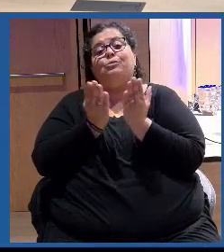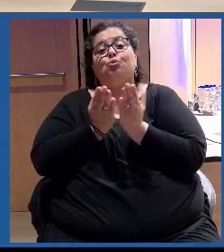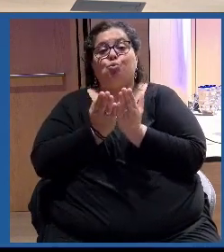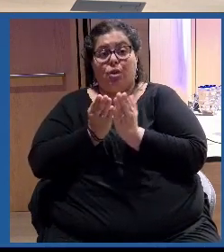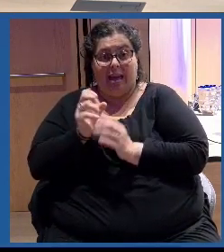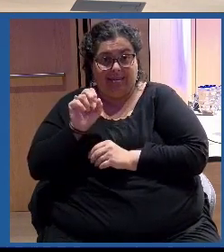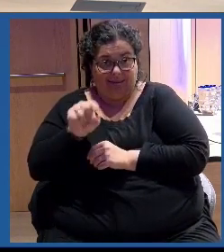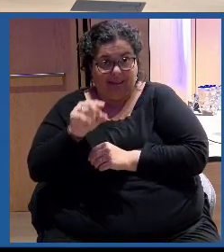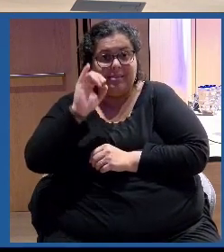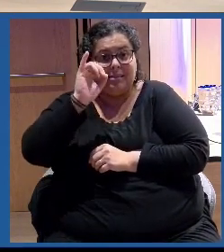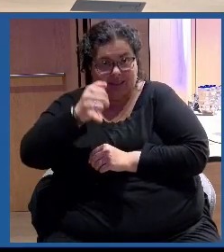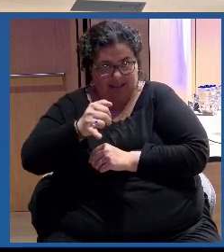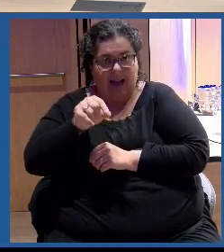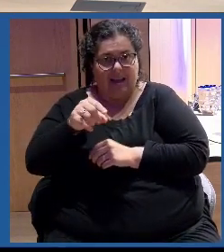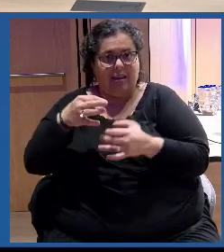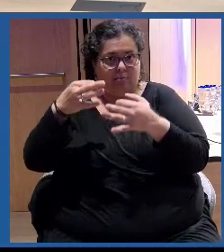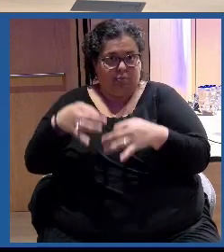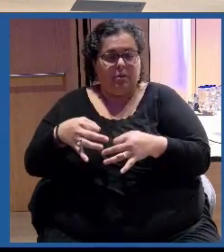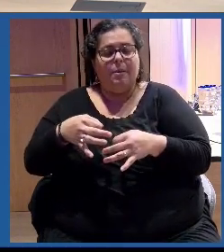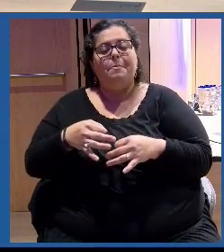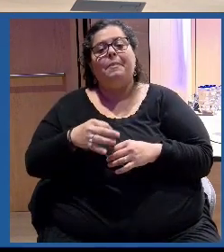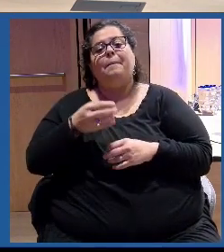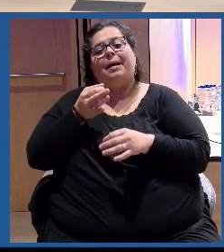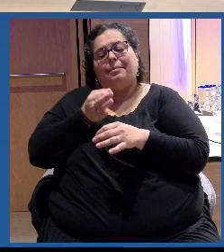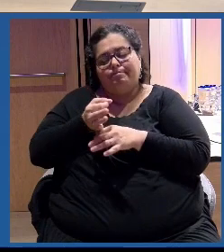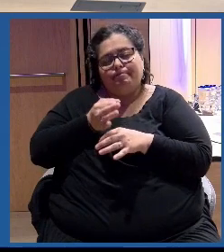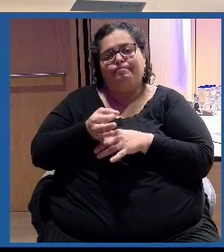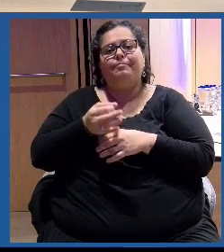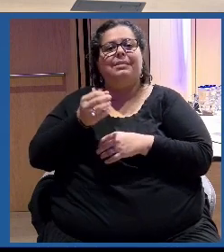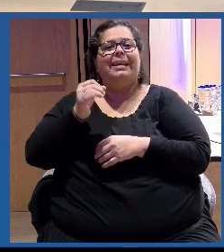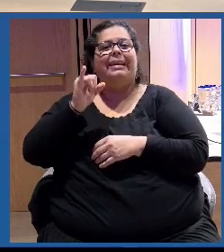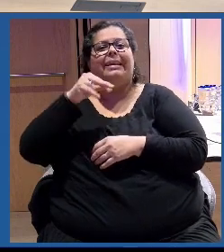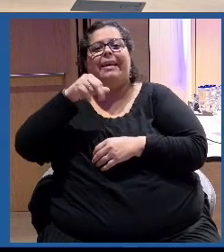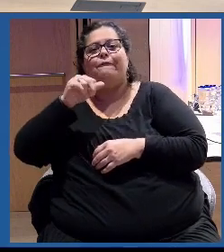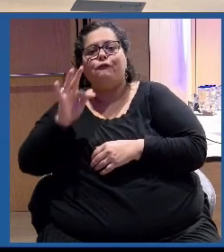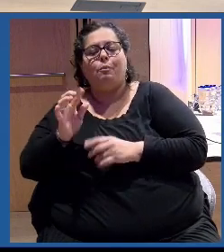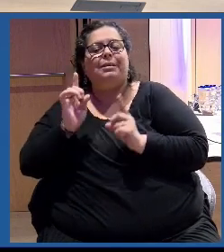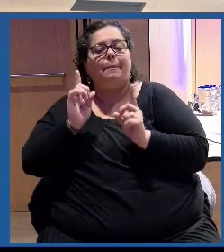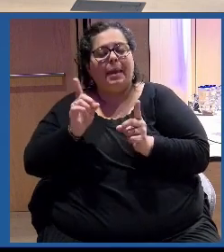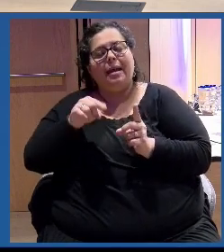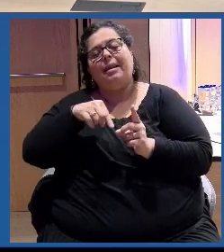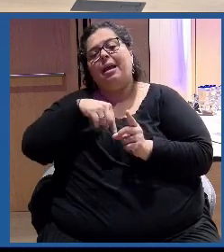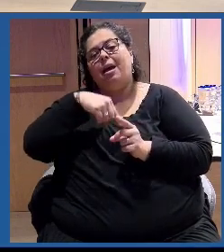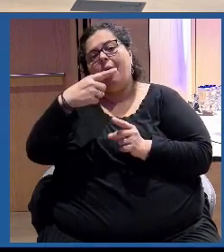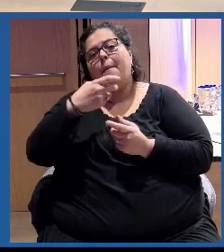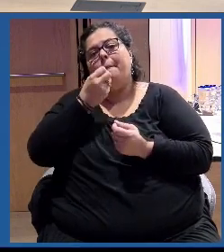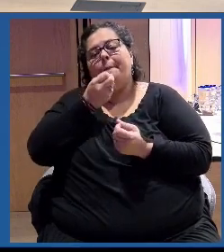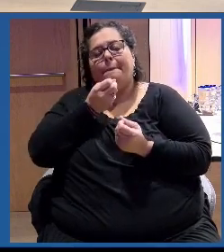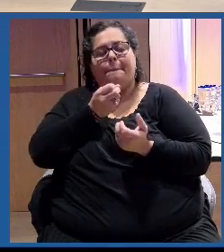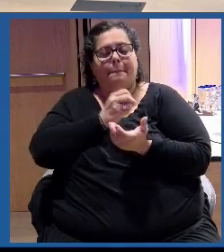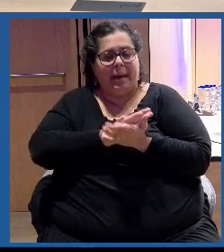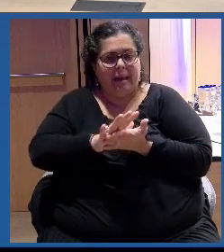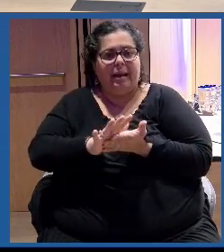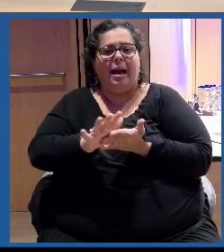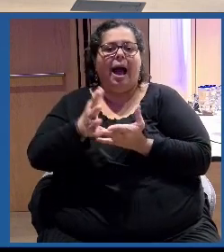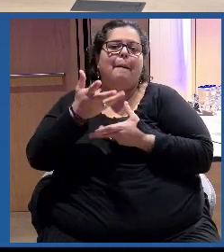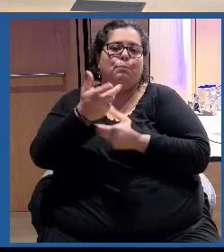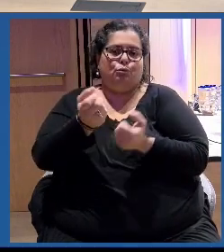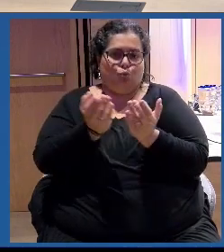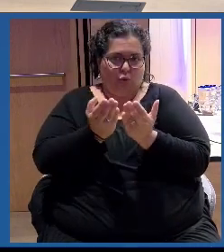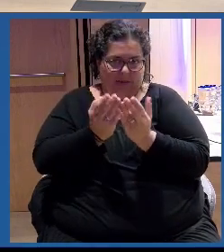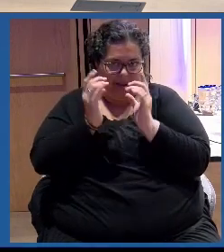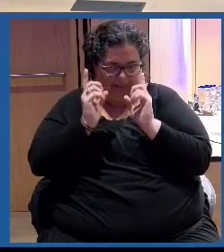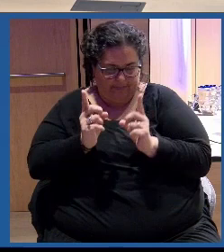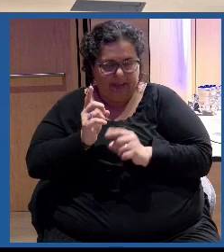formación y empleo que ofrece INEFOP, y sí en el caso de las becas y los apoyos estudiantiles. Sin embargo, en